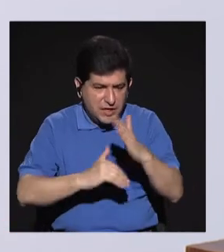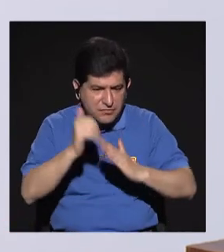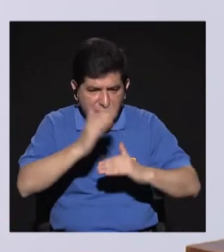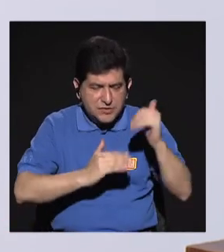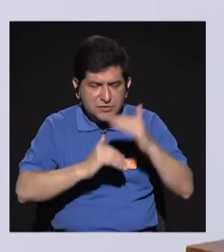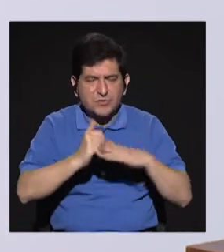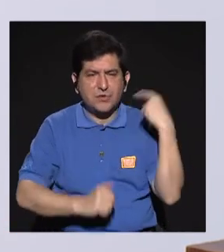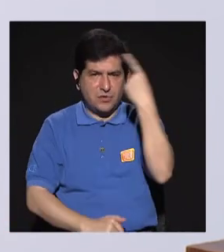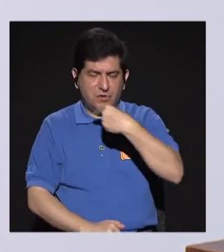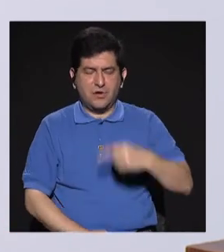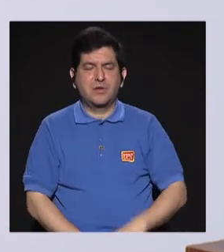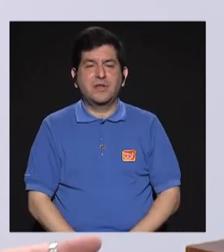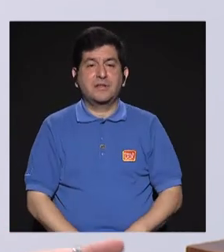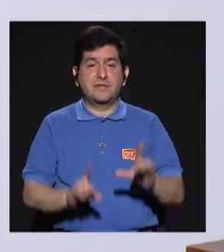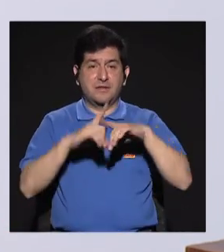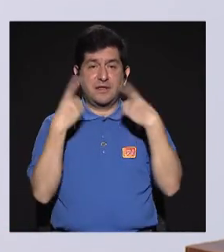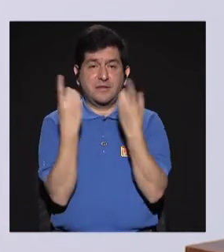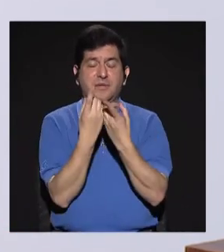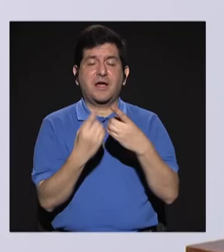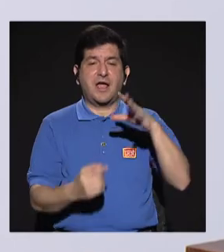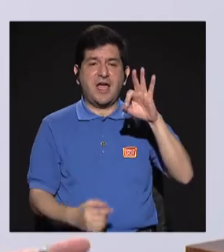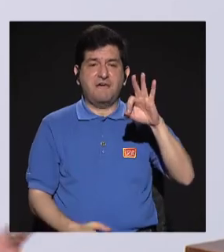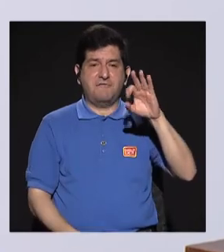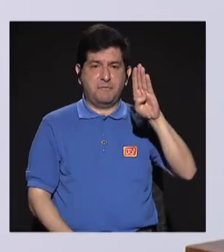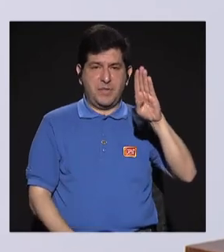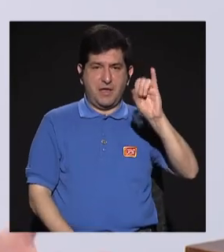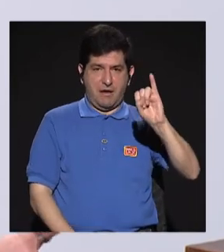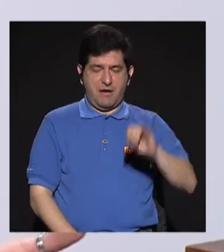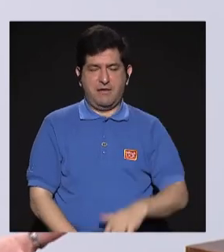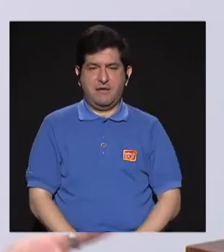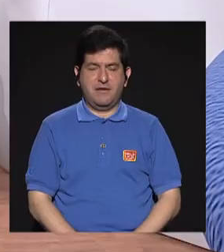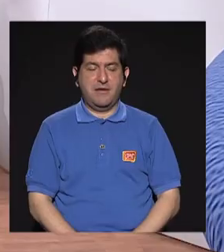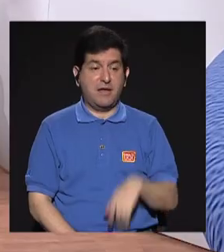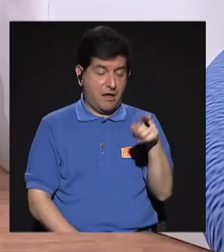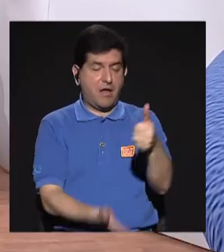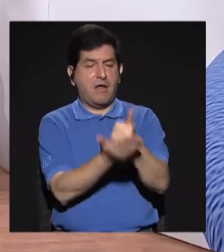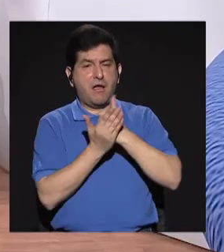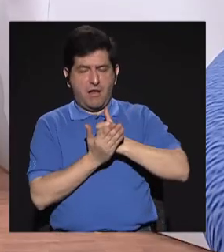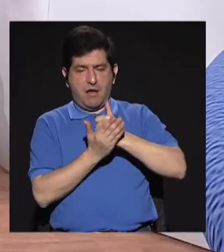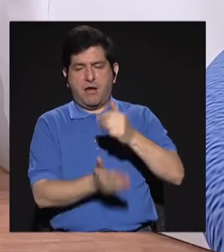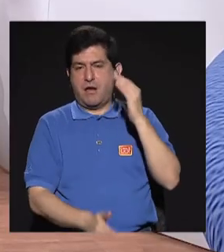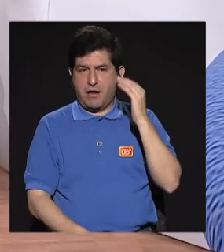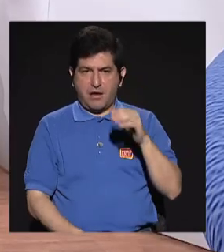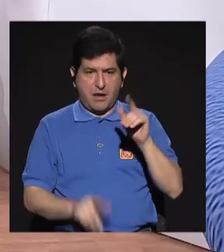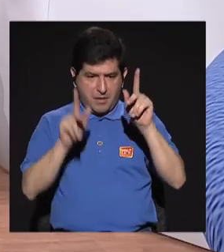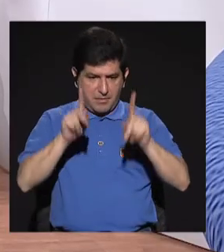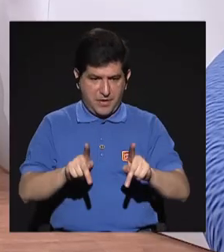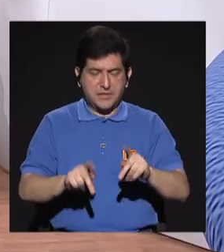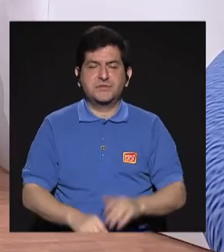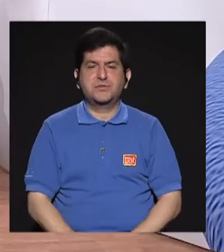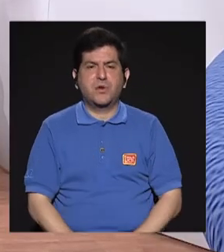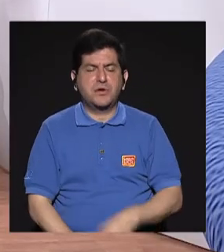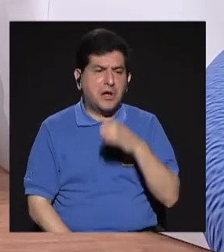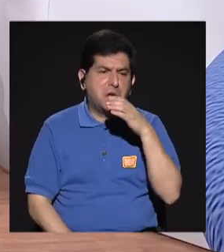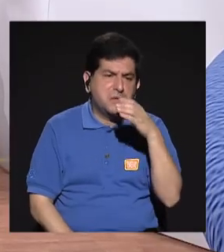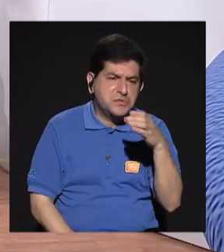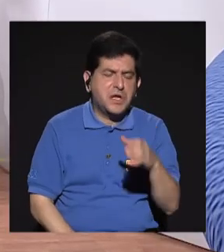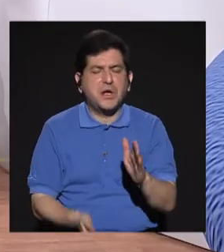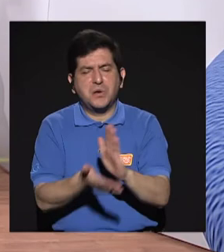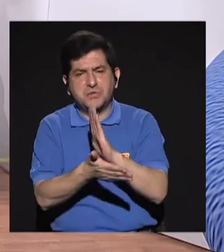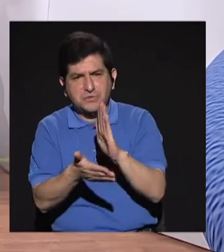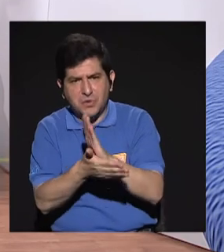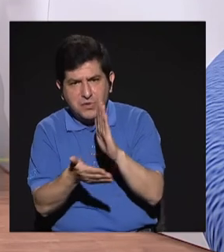facial del departamento del fbi entonces ella 'fable es que ella me ayudó también dándome recomendaciones